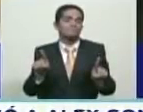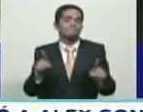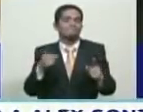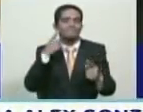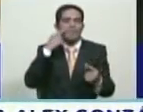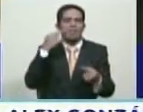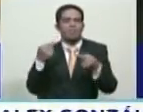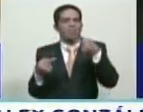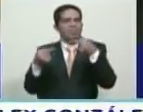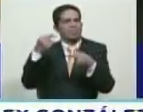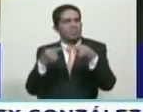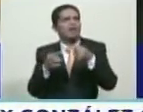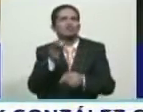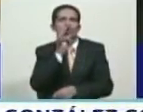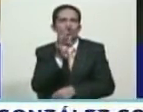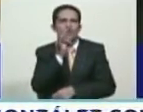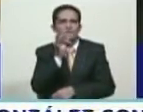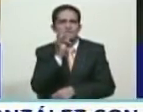contradicciones.